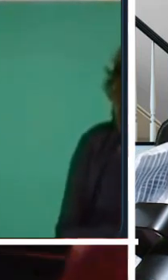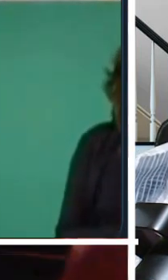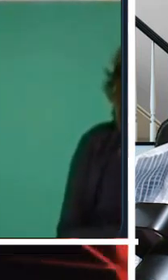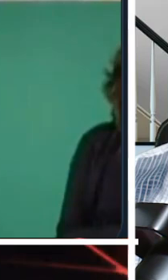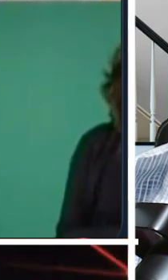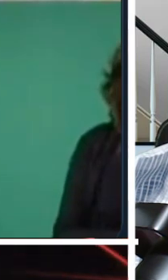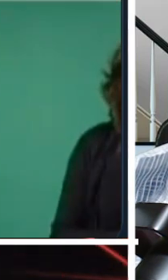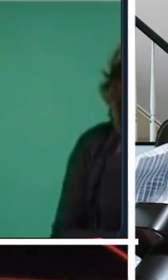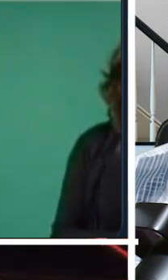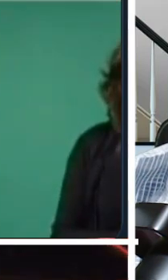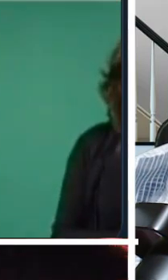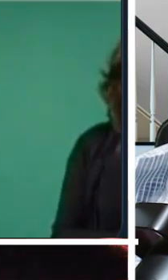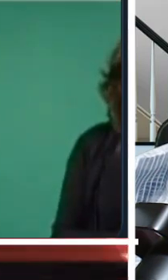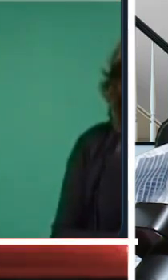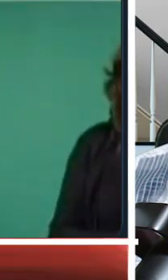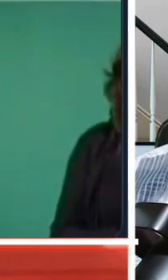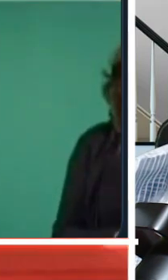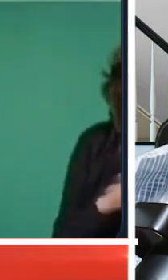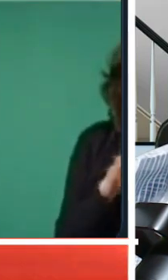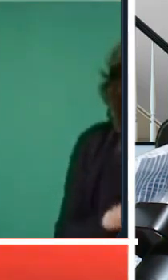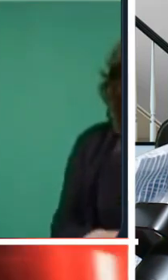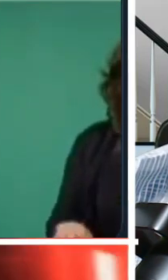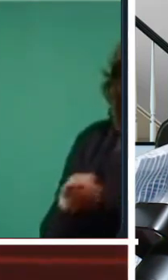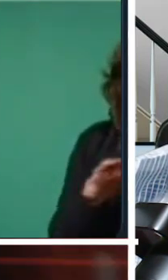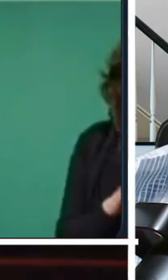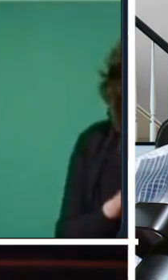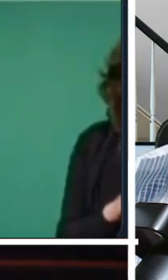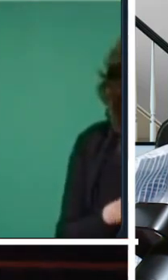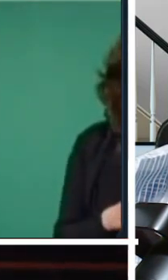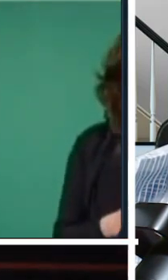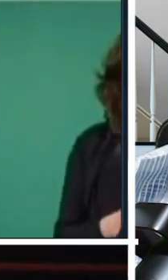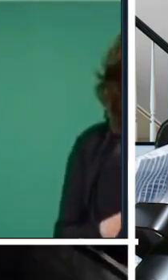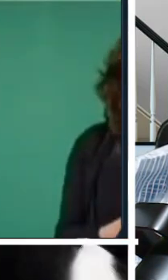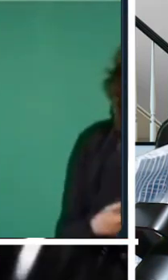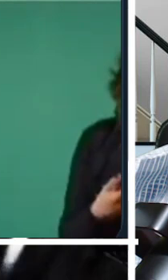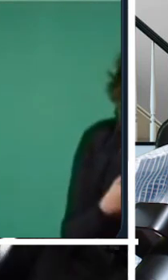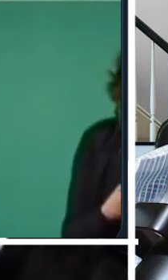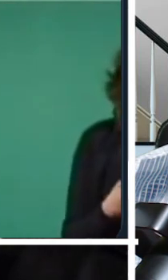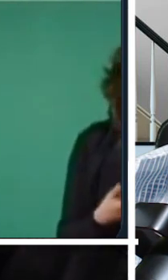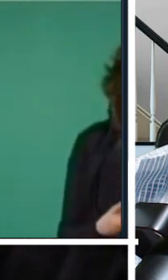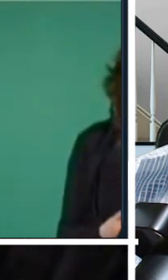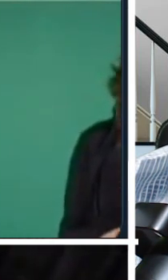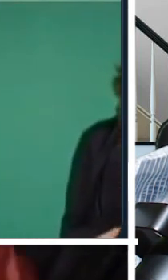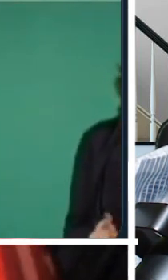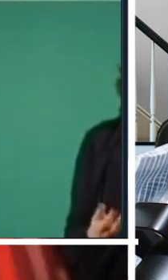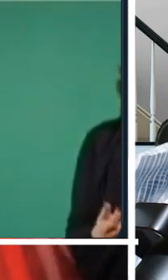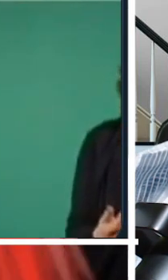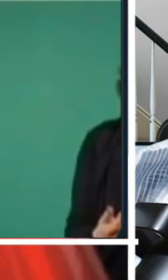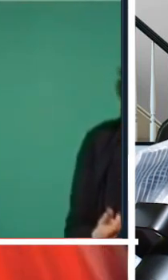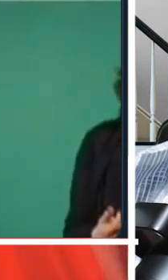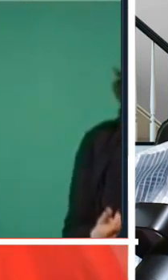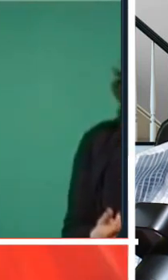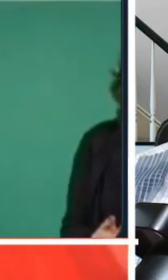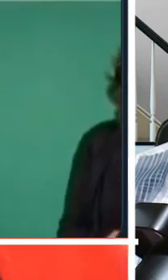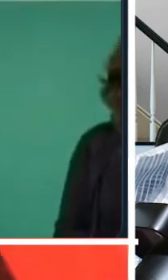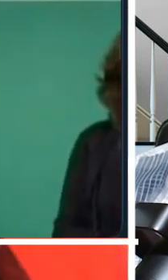a la conferencia del presidente López Obrador. Vamos a pasar algunas cosas importantes que se trataron en la mañanera. ¿Qué